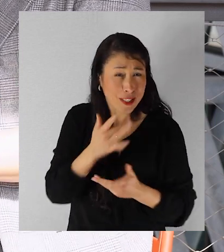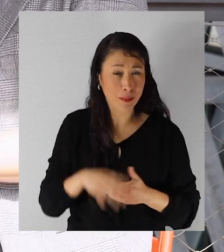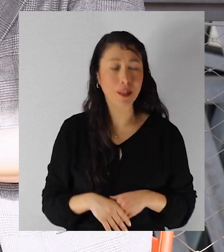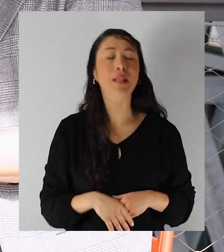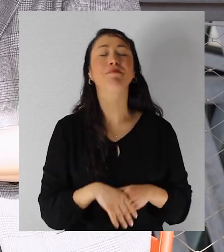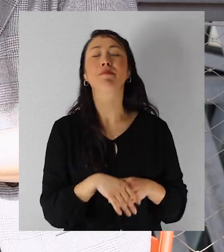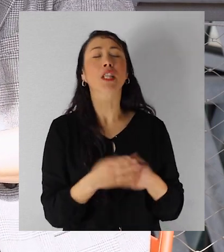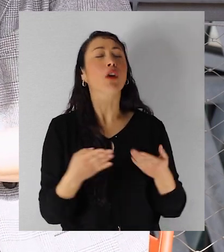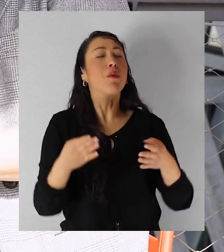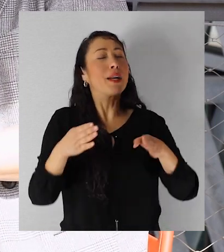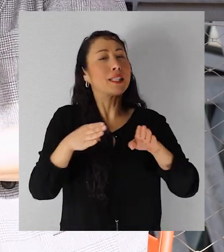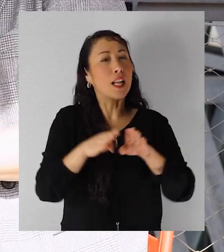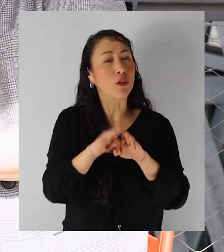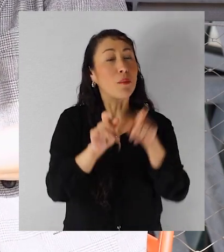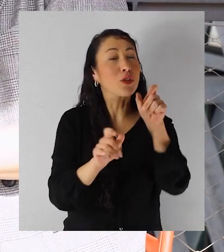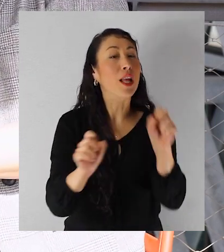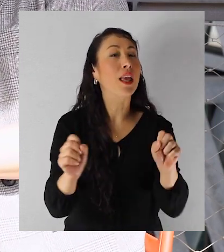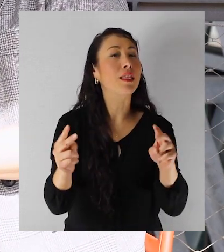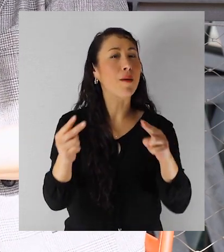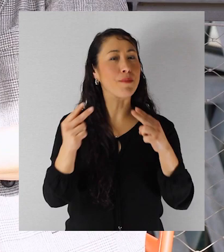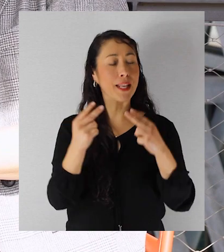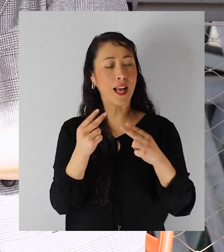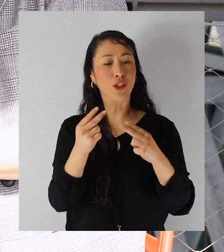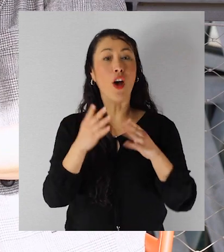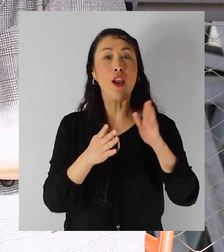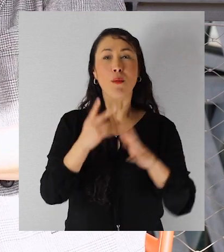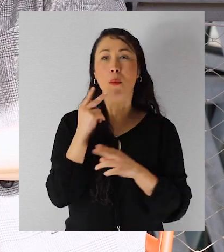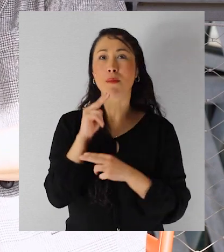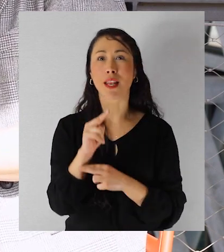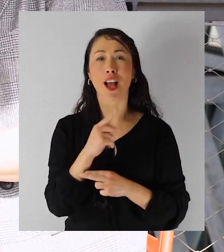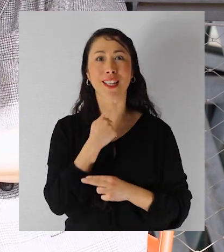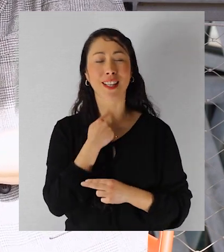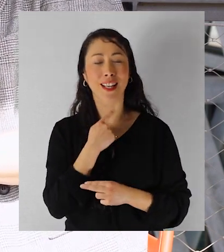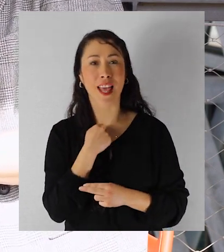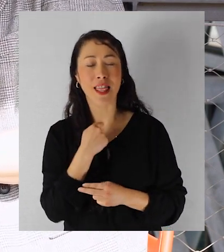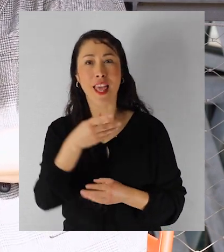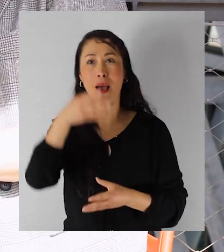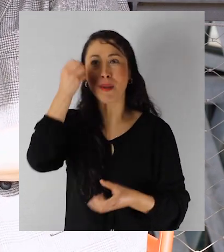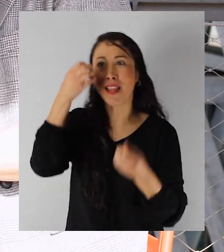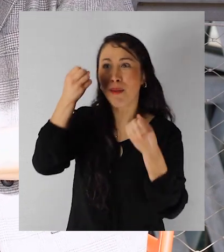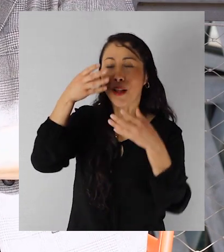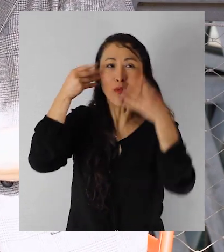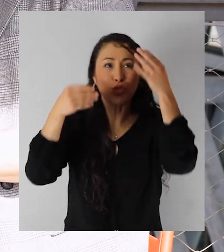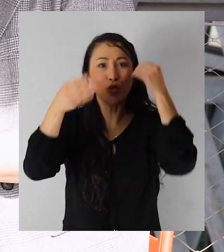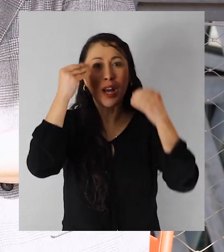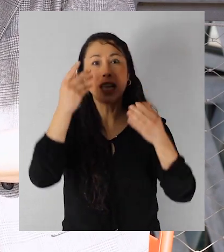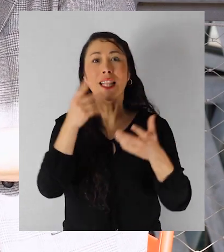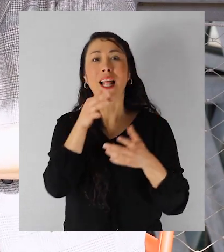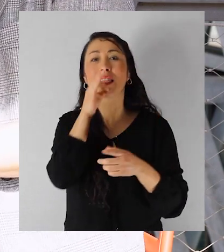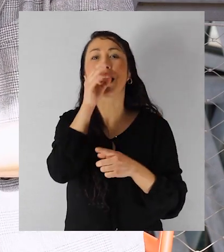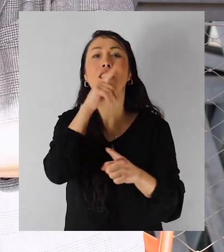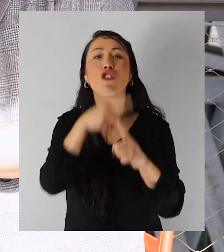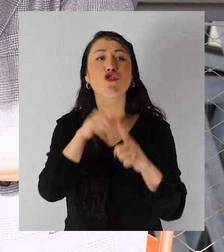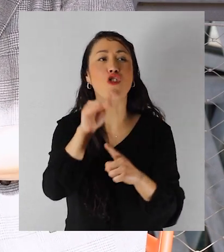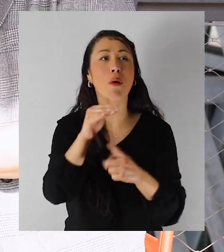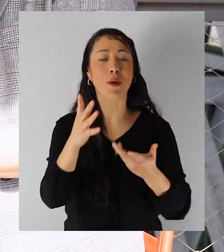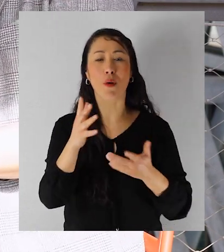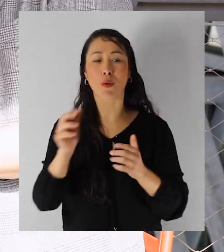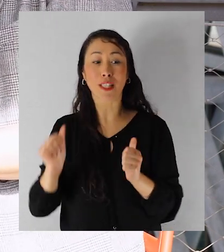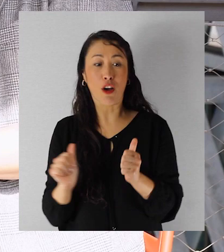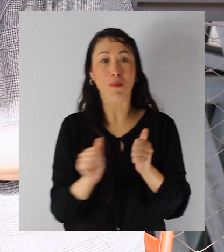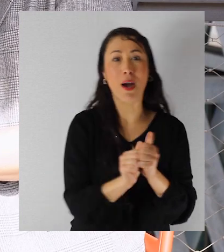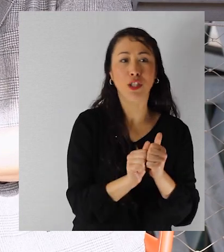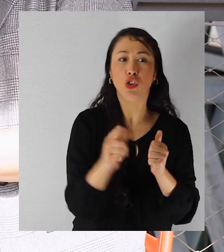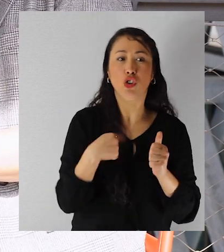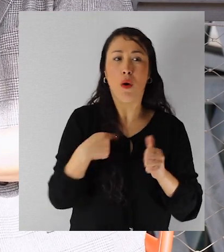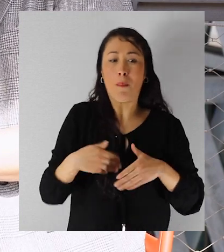terminar, y si las personas que están escuchando esto se quedan como con esas ganas de aprender más, de el cómo te digo, el qué te digo, el cómo te